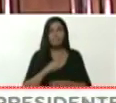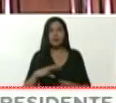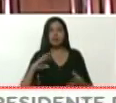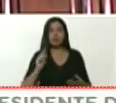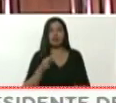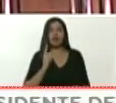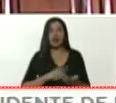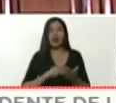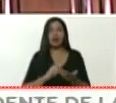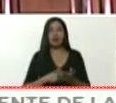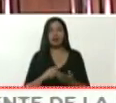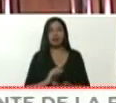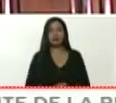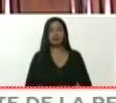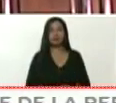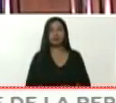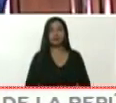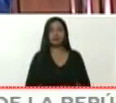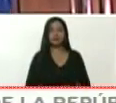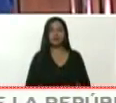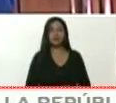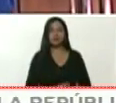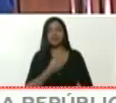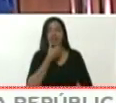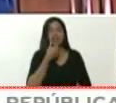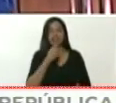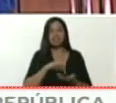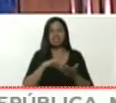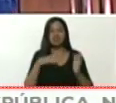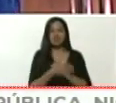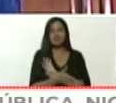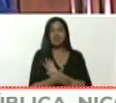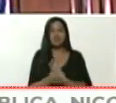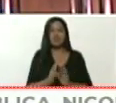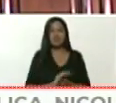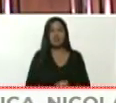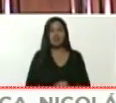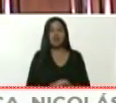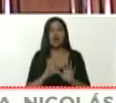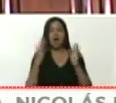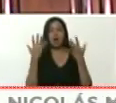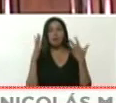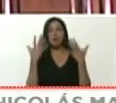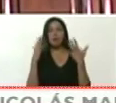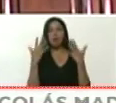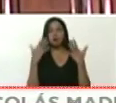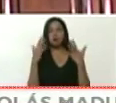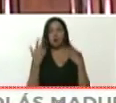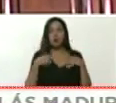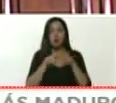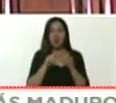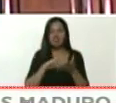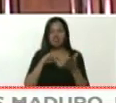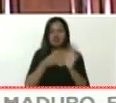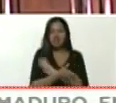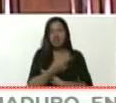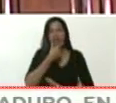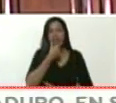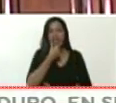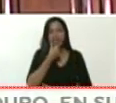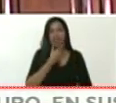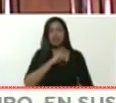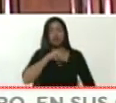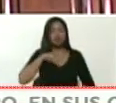CLAP, CLAP, CLAP, y en inglés significa aplauso, CLAP, CLAP, CLAP, CLAP,